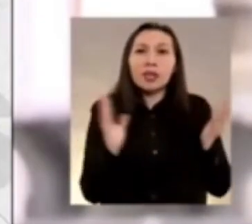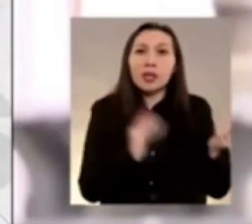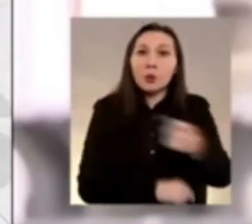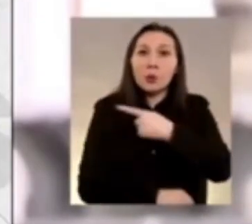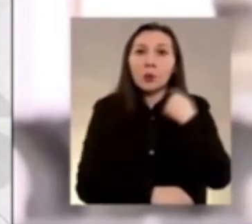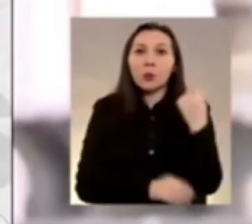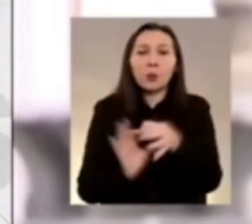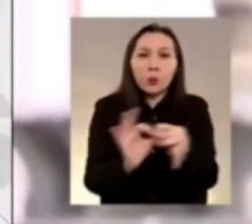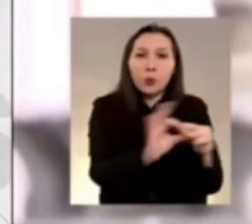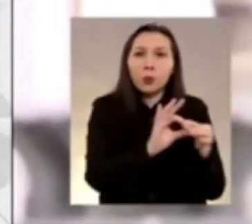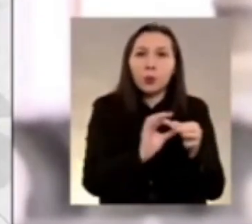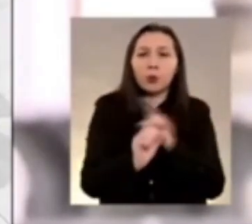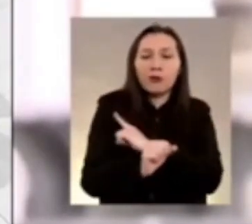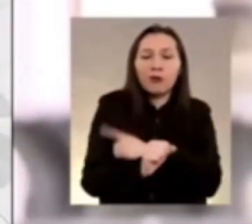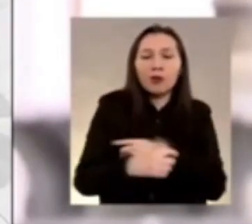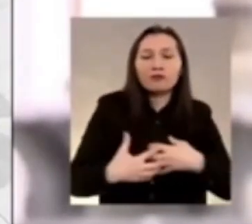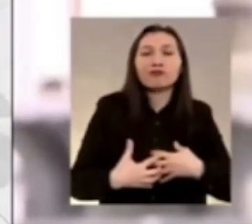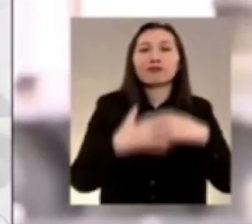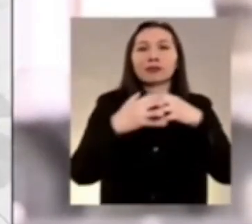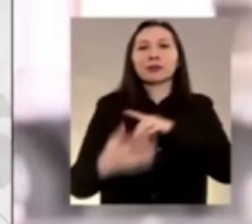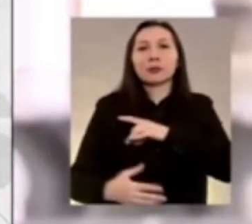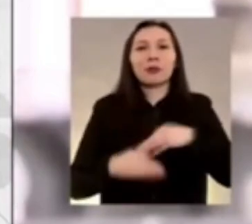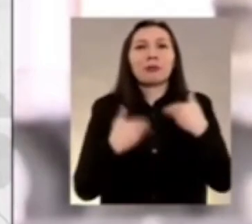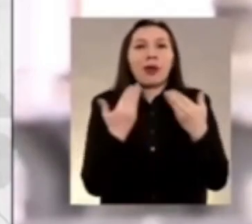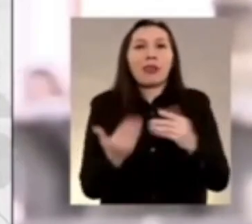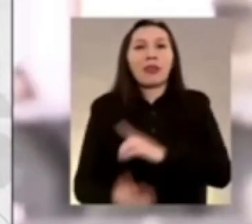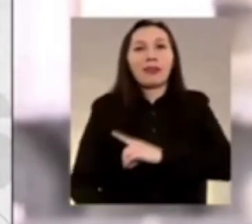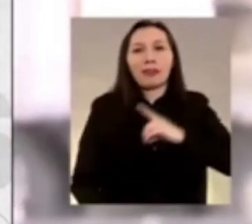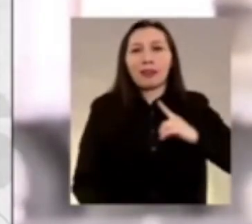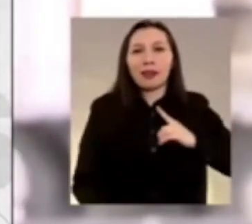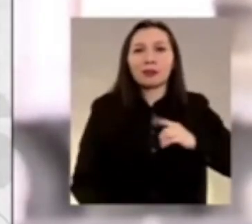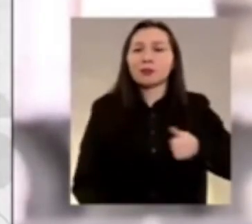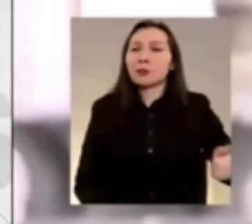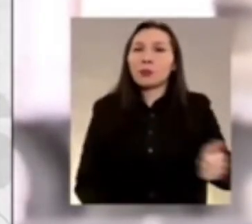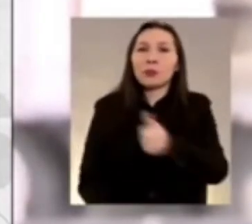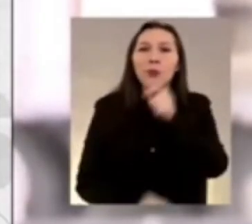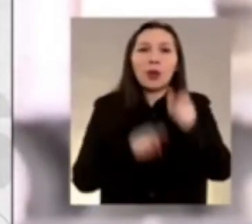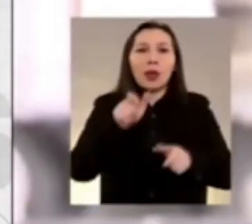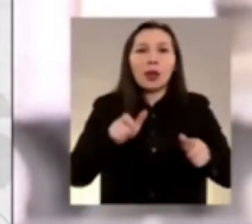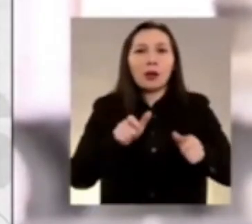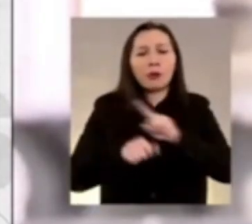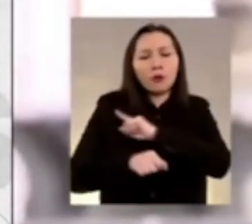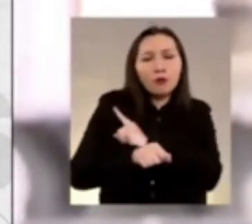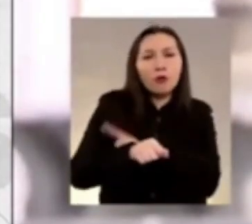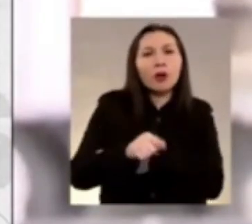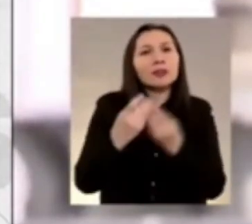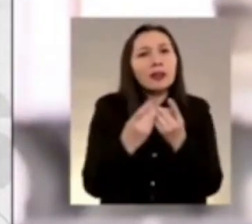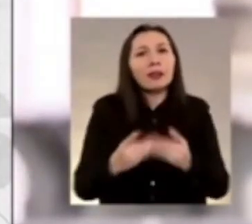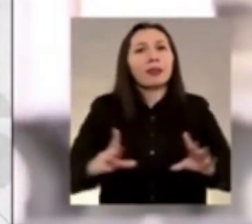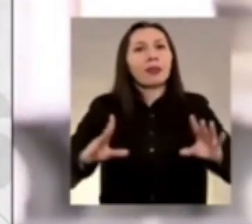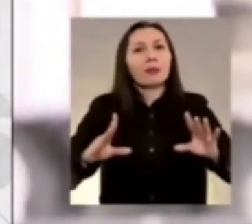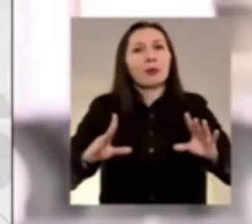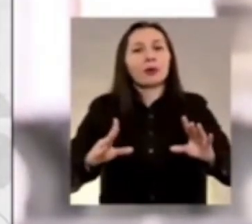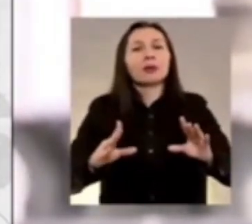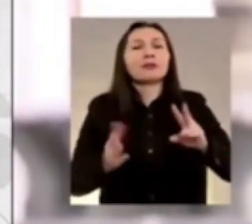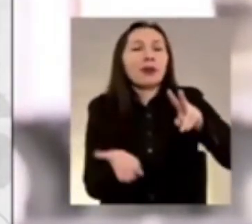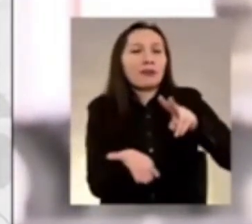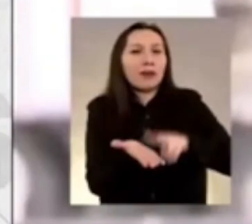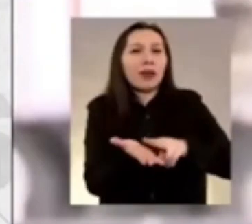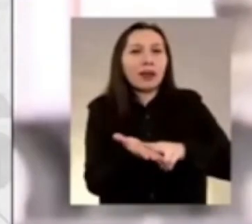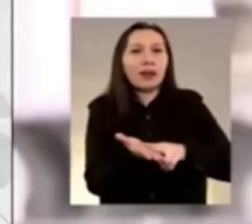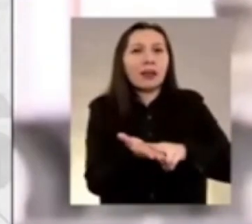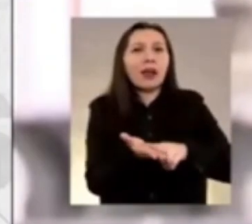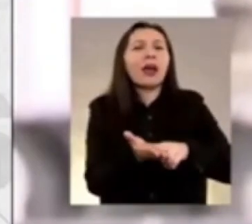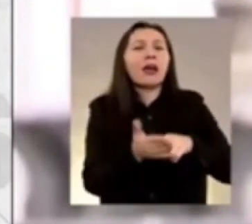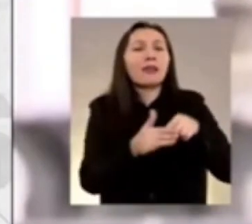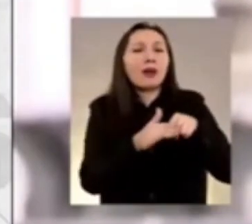colectivo fortalecería a Chile, le daría dignidad a todas las personas, fortaleciendo nuestra democracia y la real